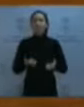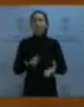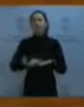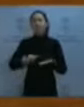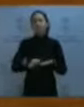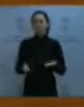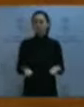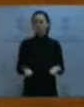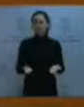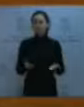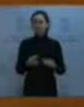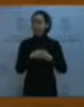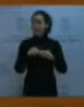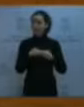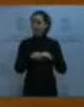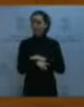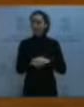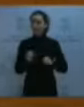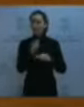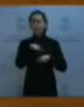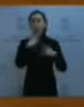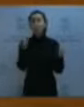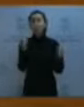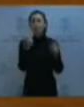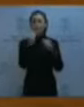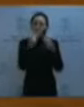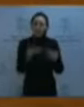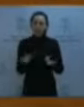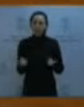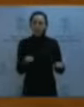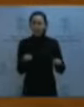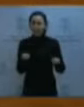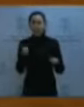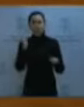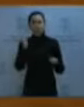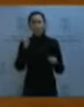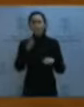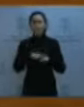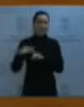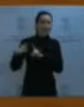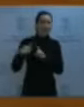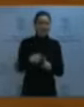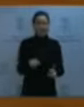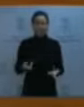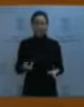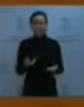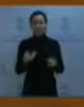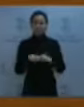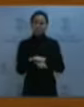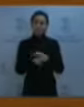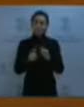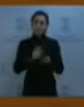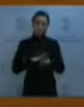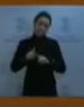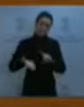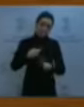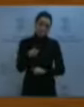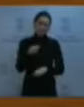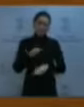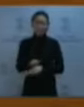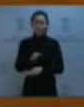eficaz el uso de los recursos públicos. Simplemente para eso. Y de traer recursos, como digo, para después poder